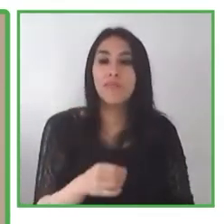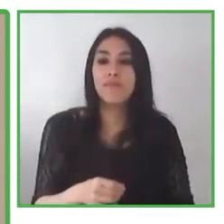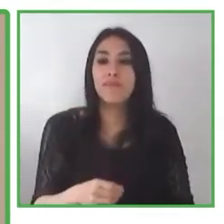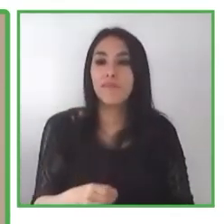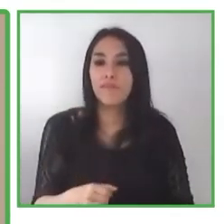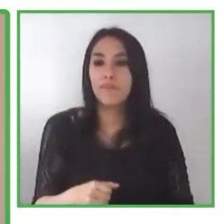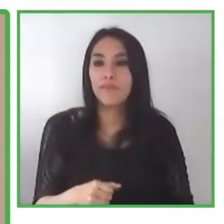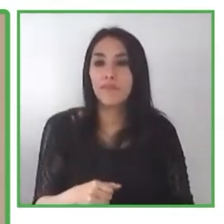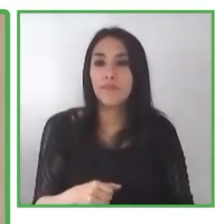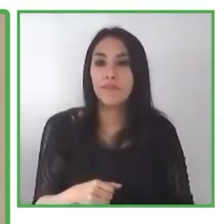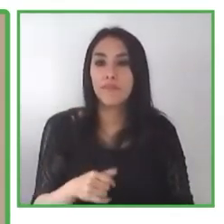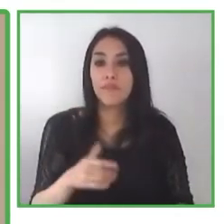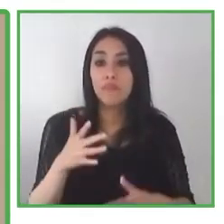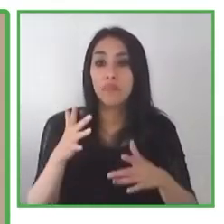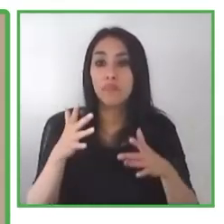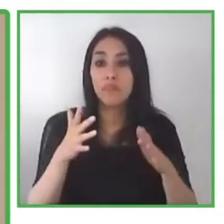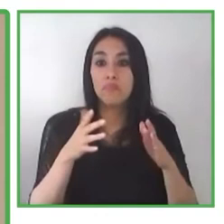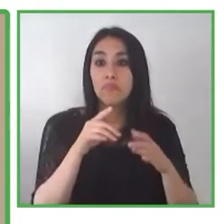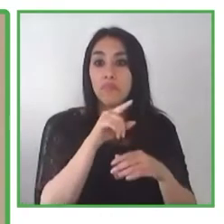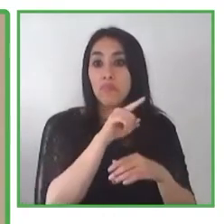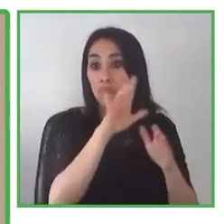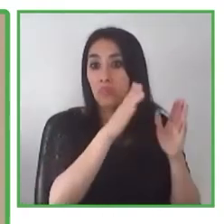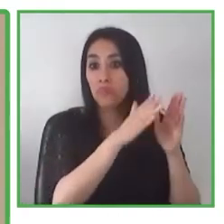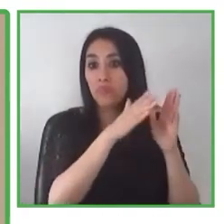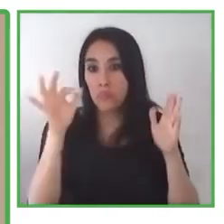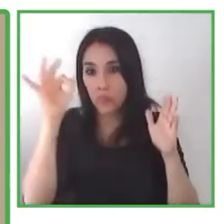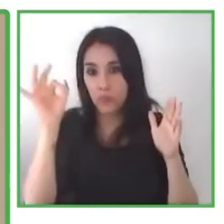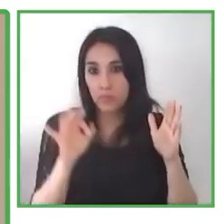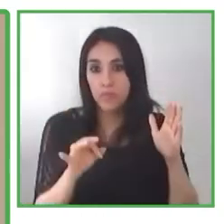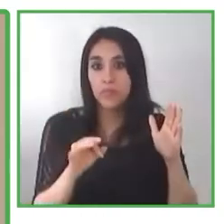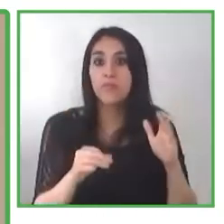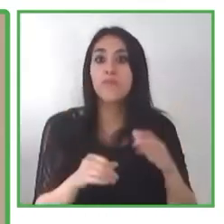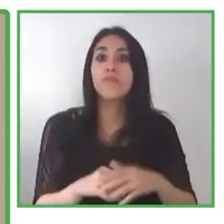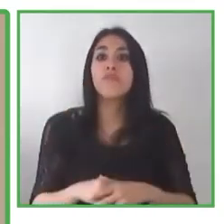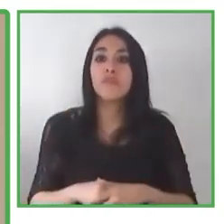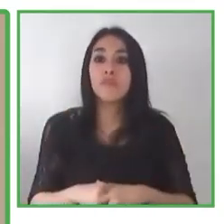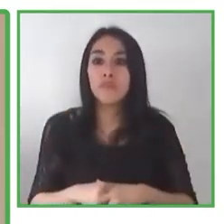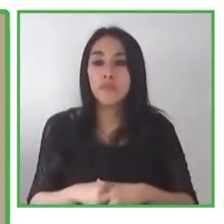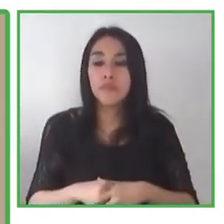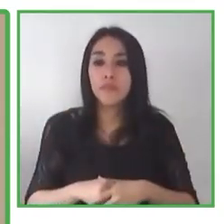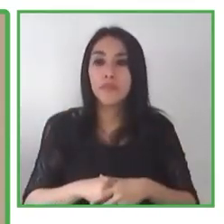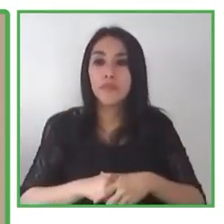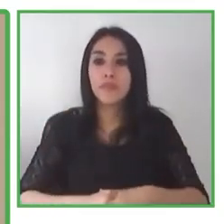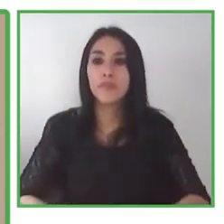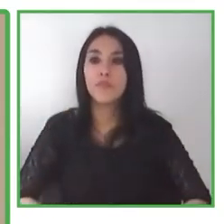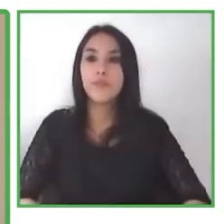a 15% y el sistema de cuotas más efectivos también incluyen el pago de